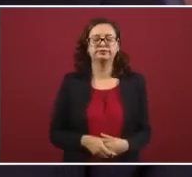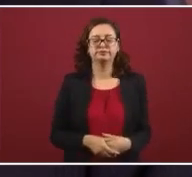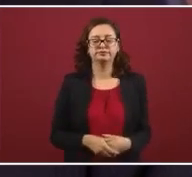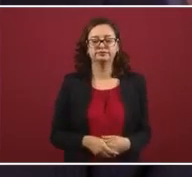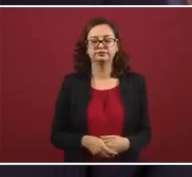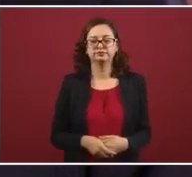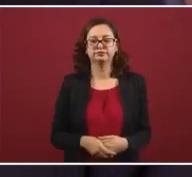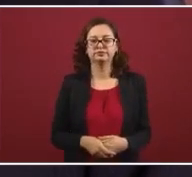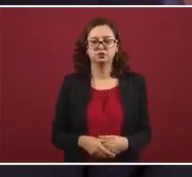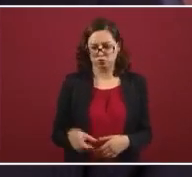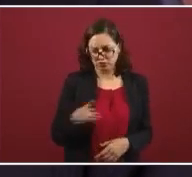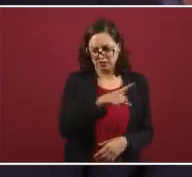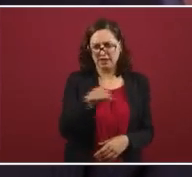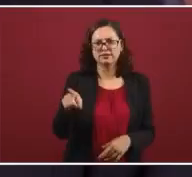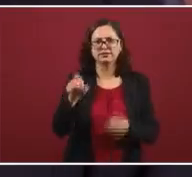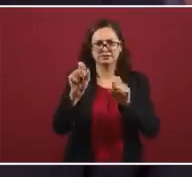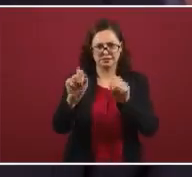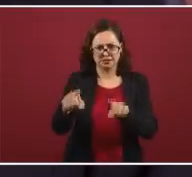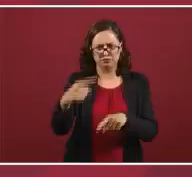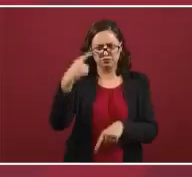Siendo autocríticos,